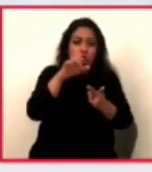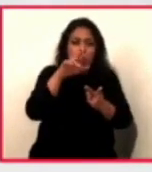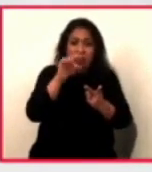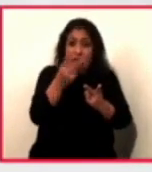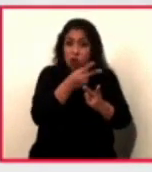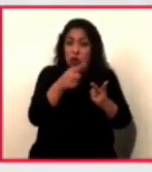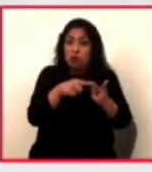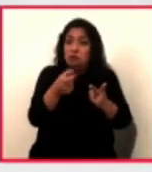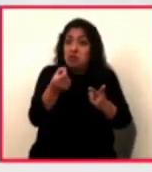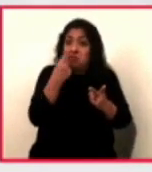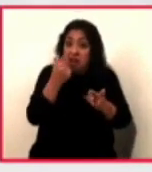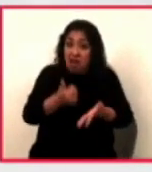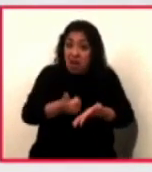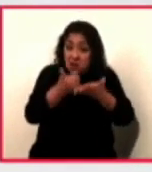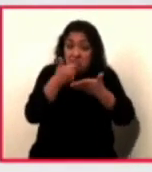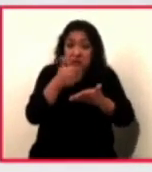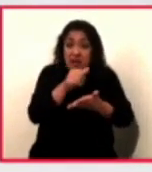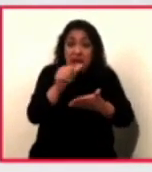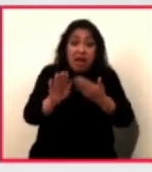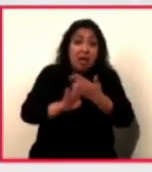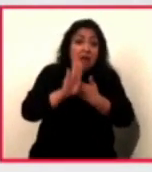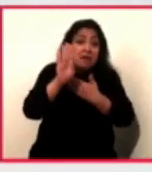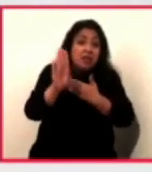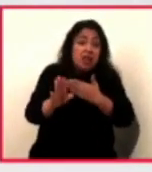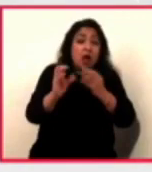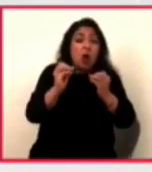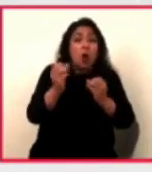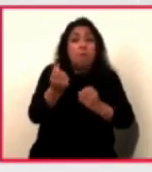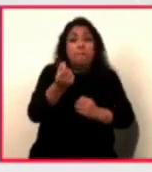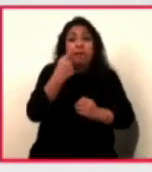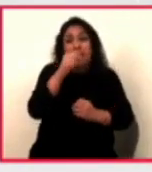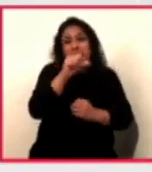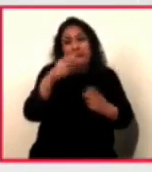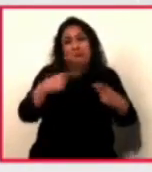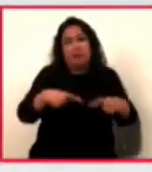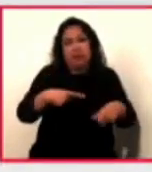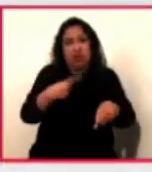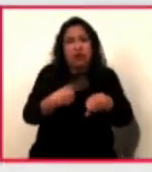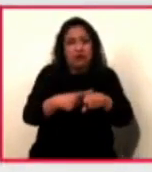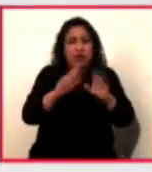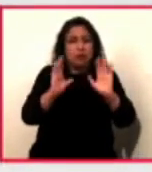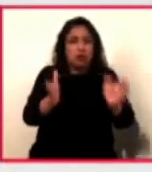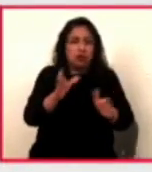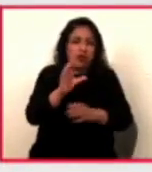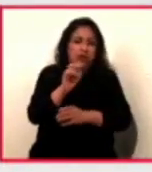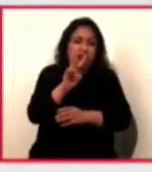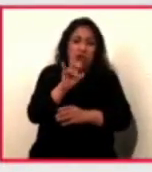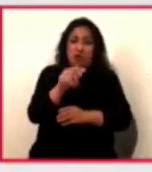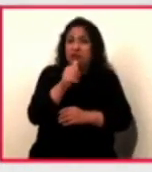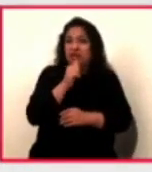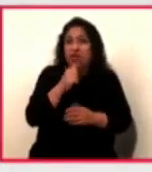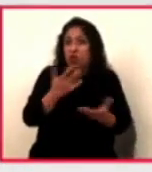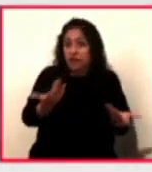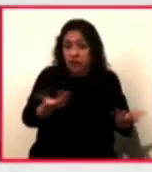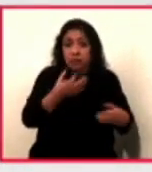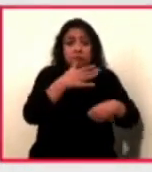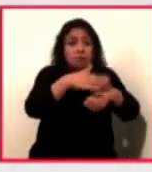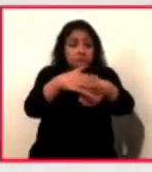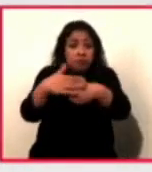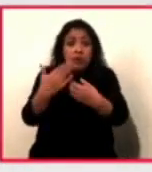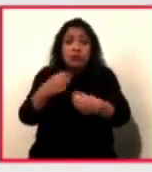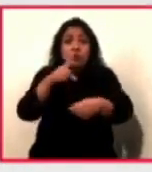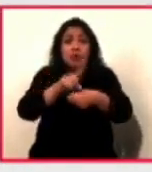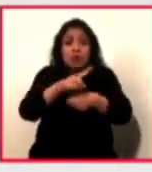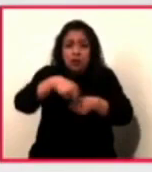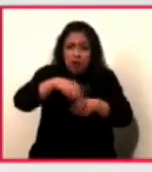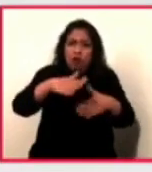un medicamento efectivo en la prevención o en el cuadro clínico de los pacientes que tienen COVID. Hay que hacer un llamado a nuestra sociedad, que